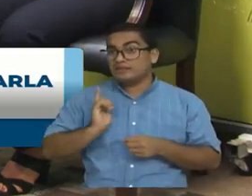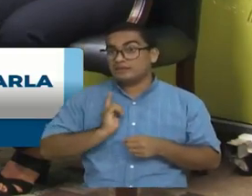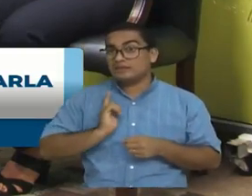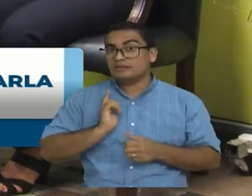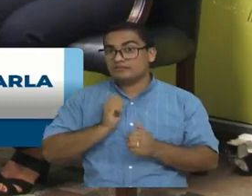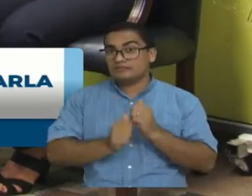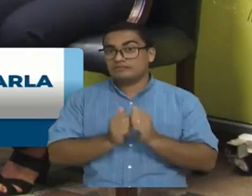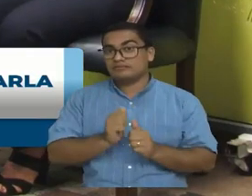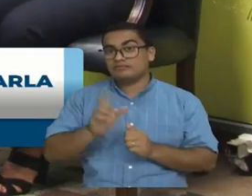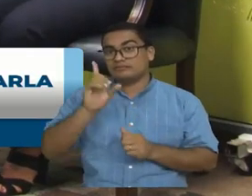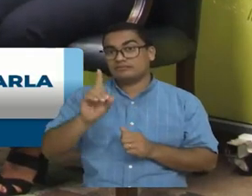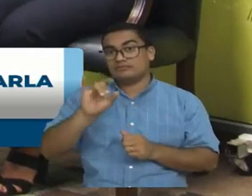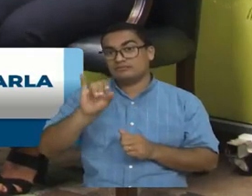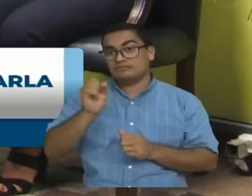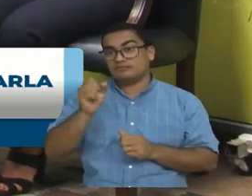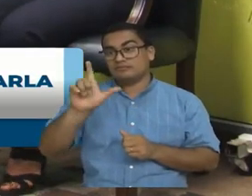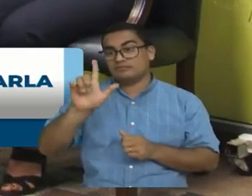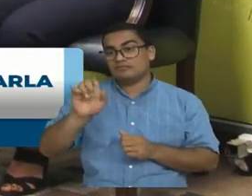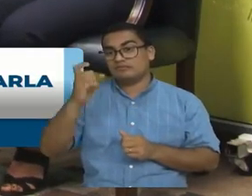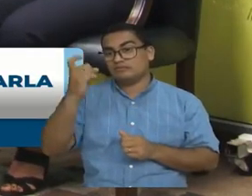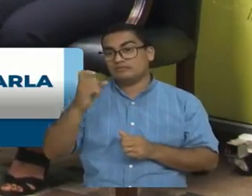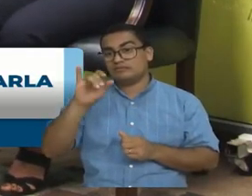este trastorno. Sí, las